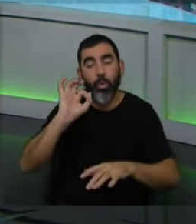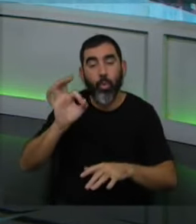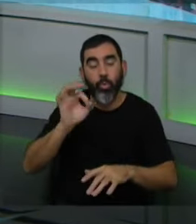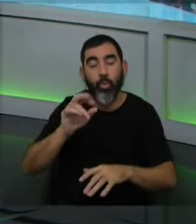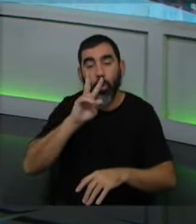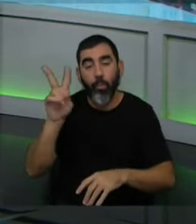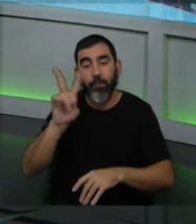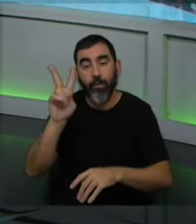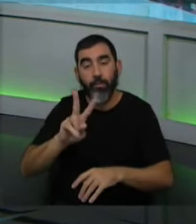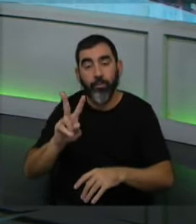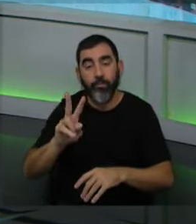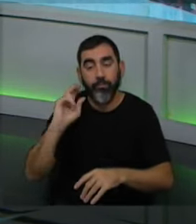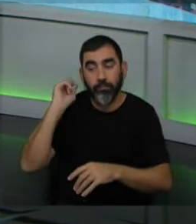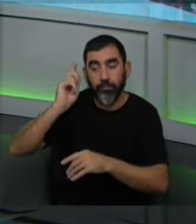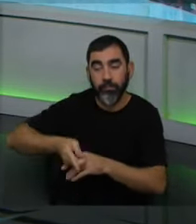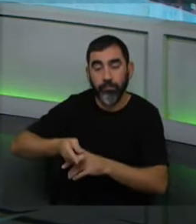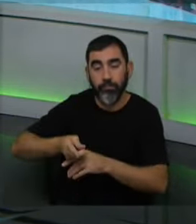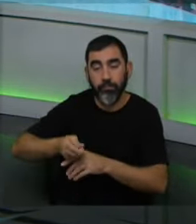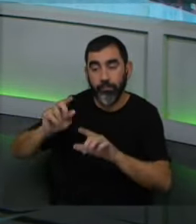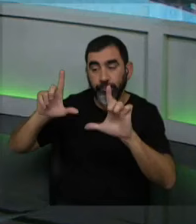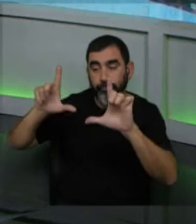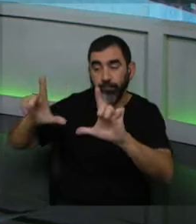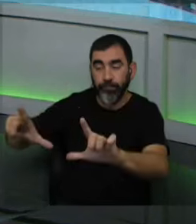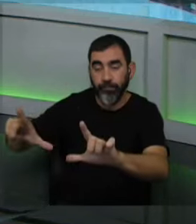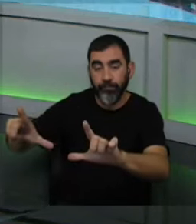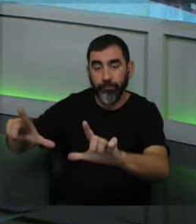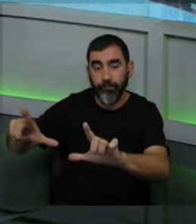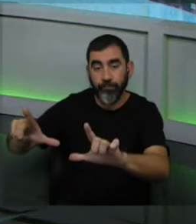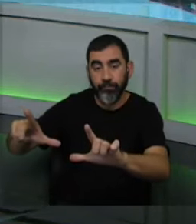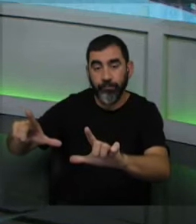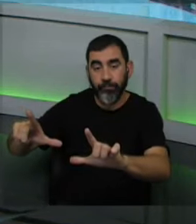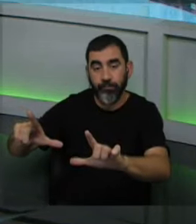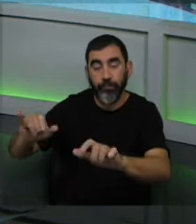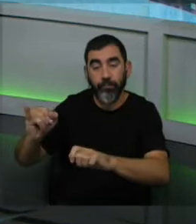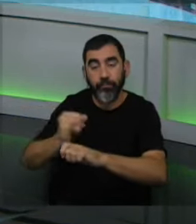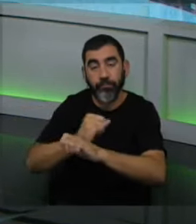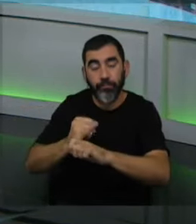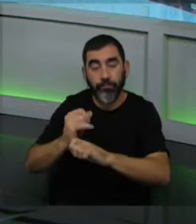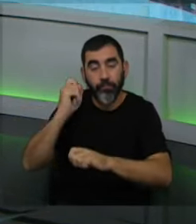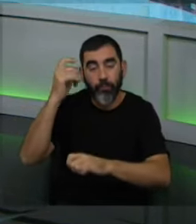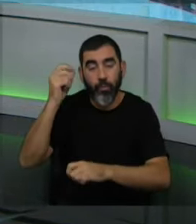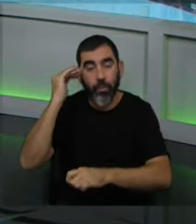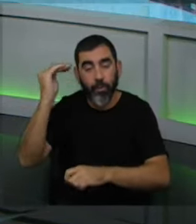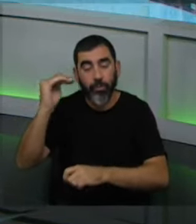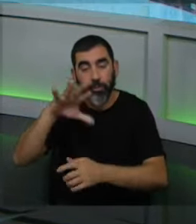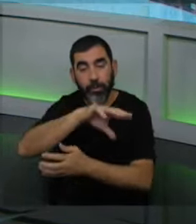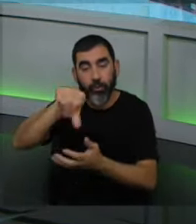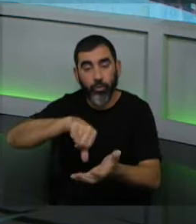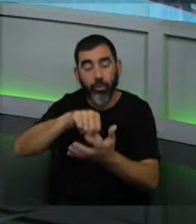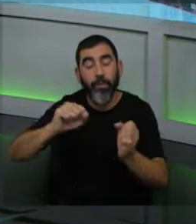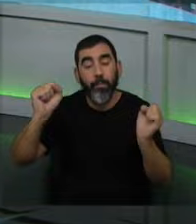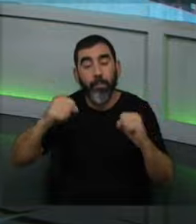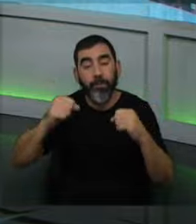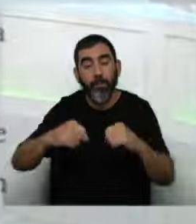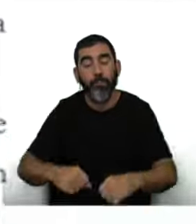2022 que había dispuesto señalizar mediante la colocación de una placa el instituto de formación docente de la ciudad de